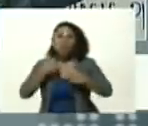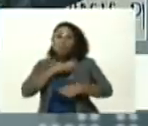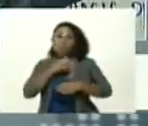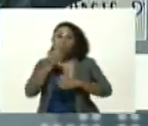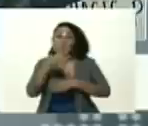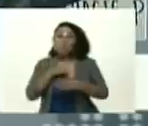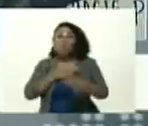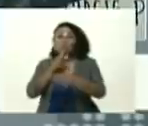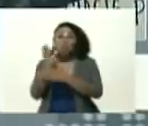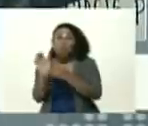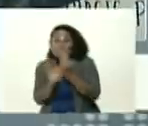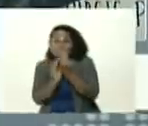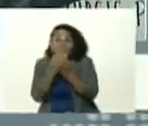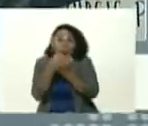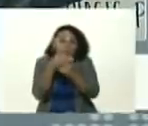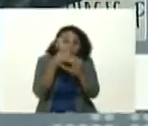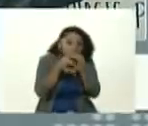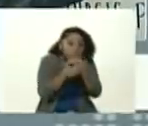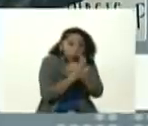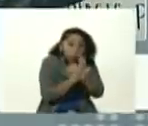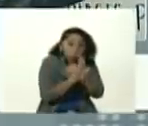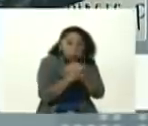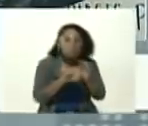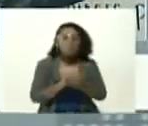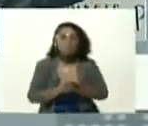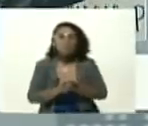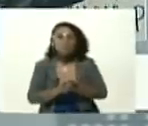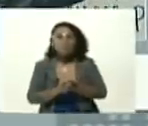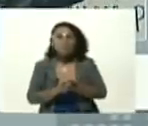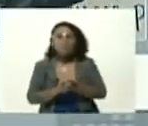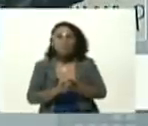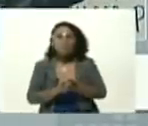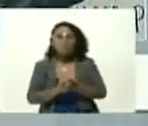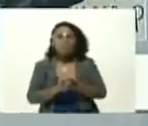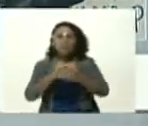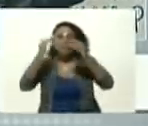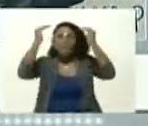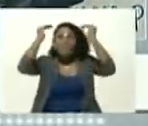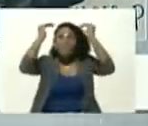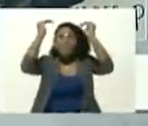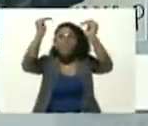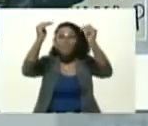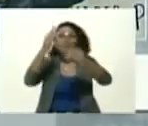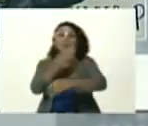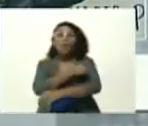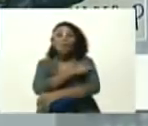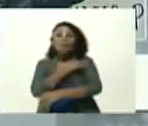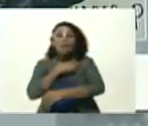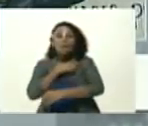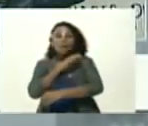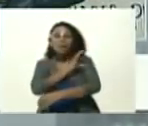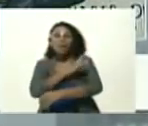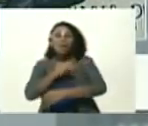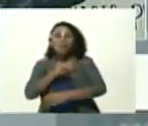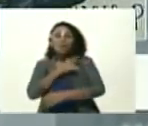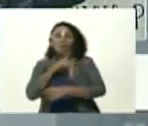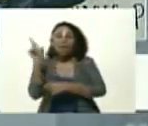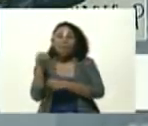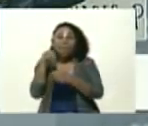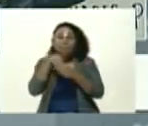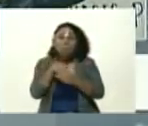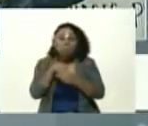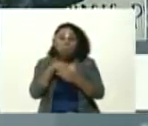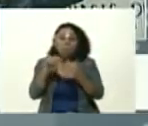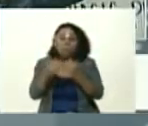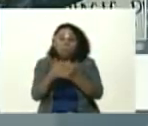subimos y nos escondimos y nos resguardamos en la azotea del Hospital Clínico Universitario. Y ahí estuvimos hasta que amaneció